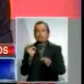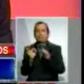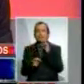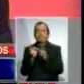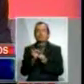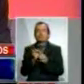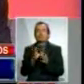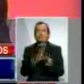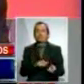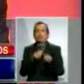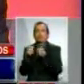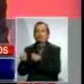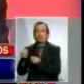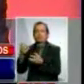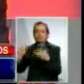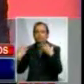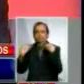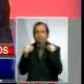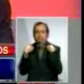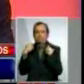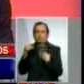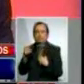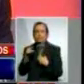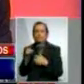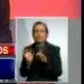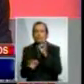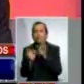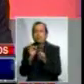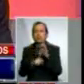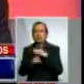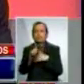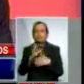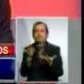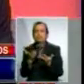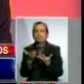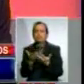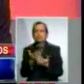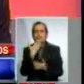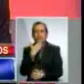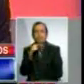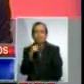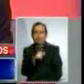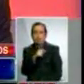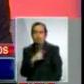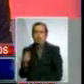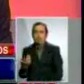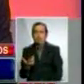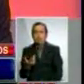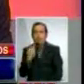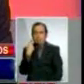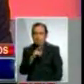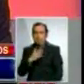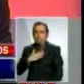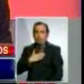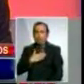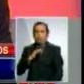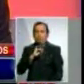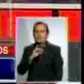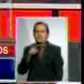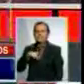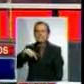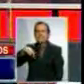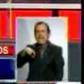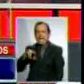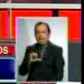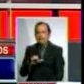transfiriendo usuarios la responsabilidad de una judicialización que en algún sentido también la responsabilidad de las provincias en este sentido